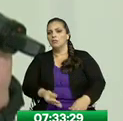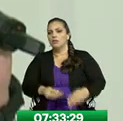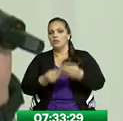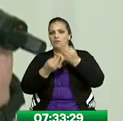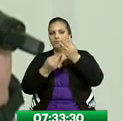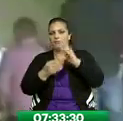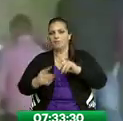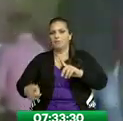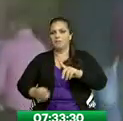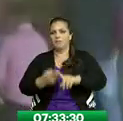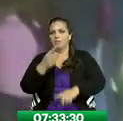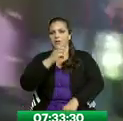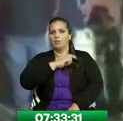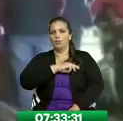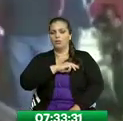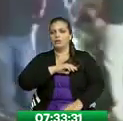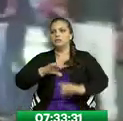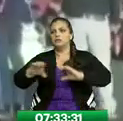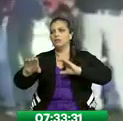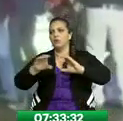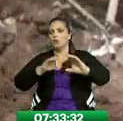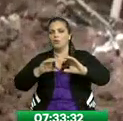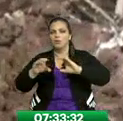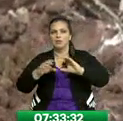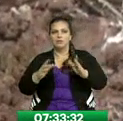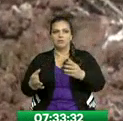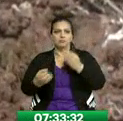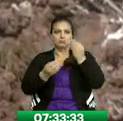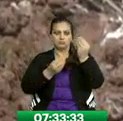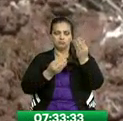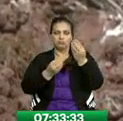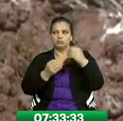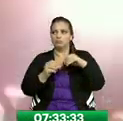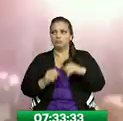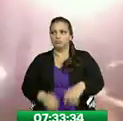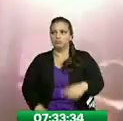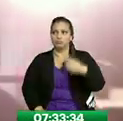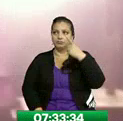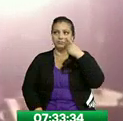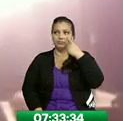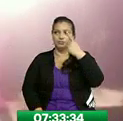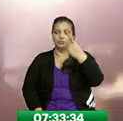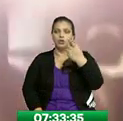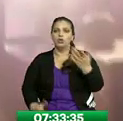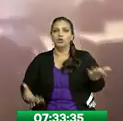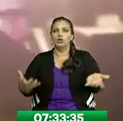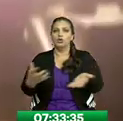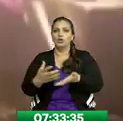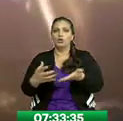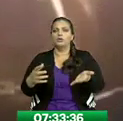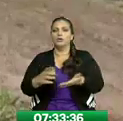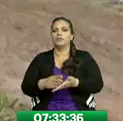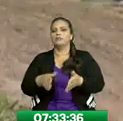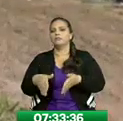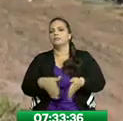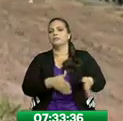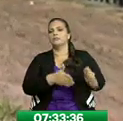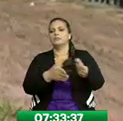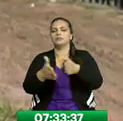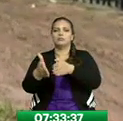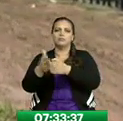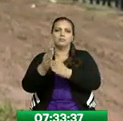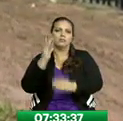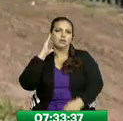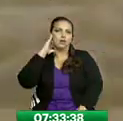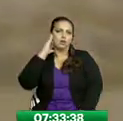autónomos descentralizados. ¿Qué es lo que pasó en la vía Cuenca-Molleturo a la altura de Sixic? Se trató de un evento fortuito que no está catalogado